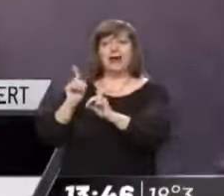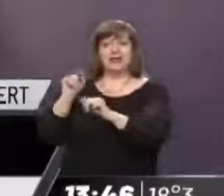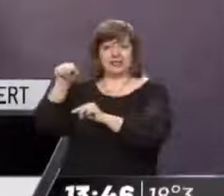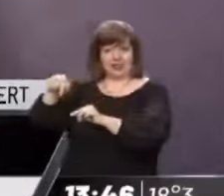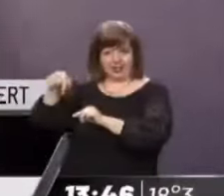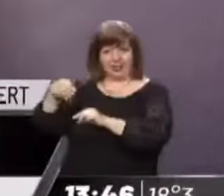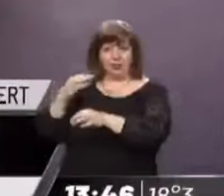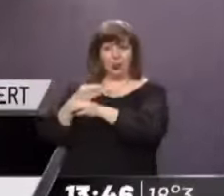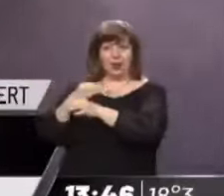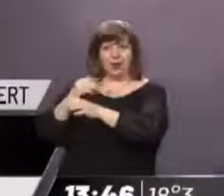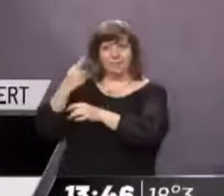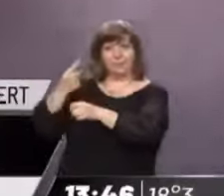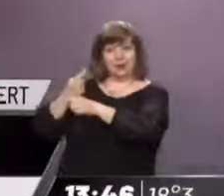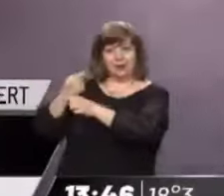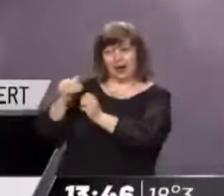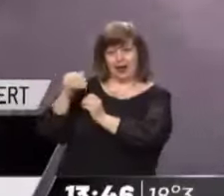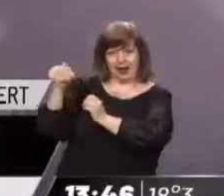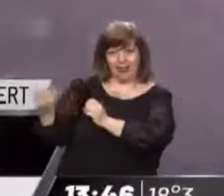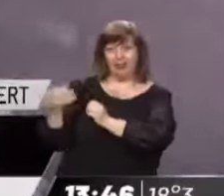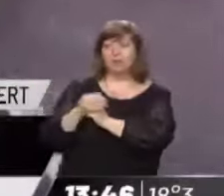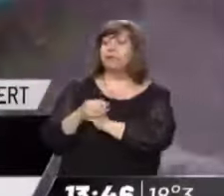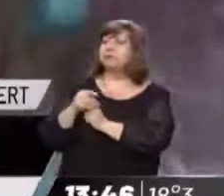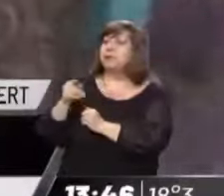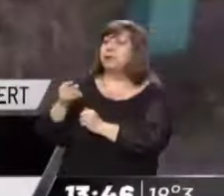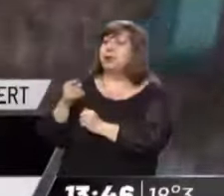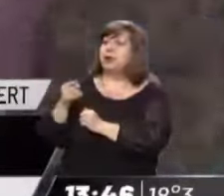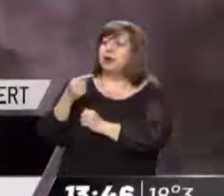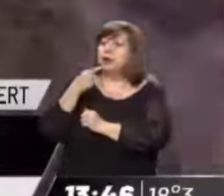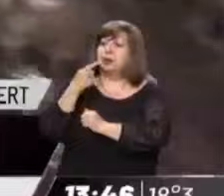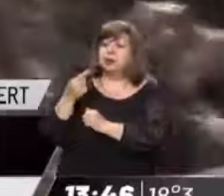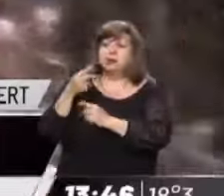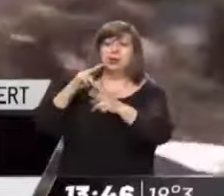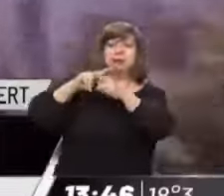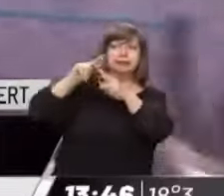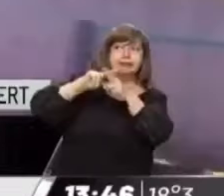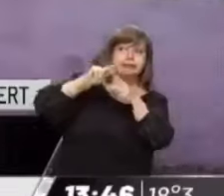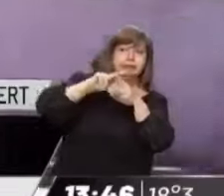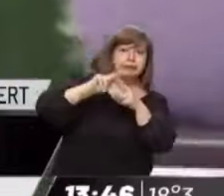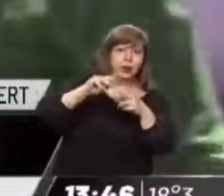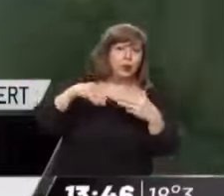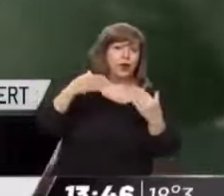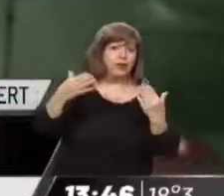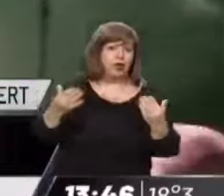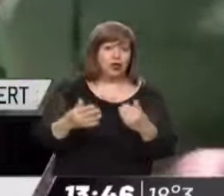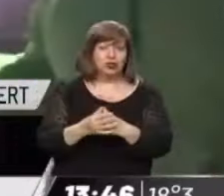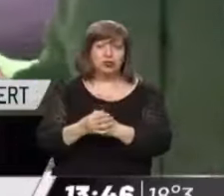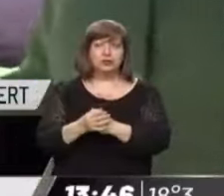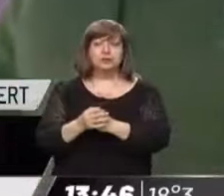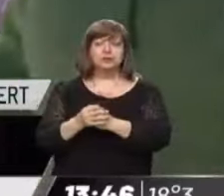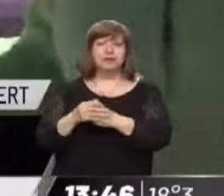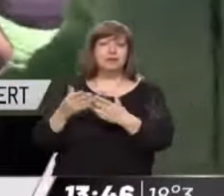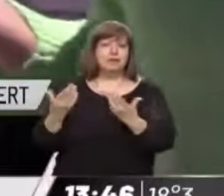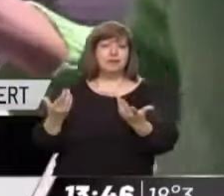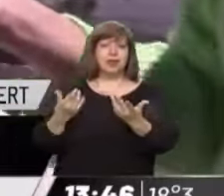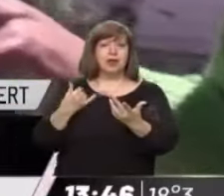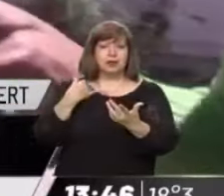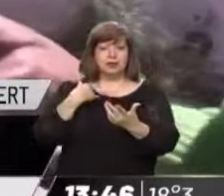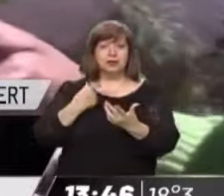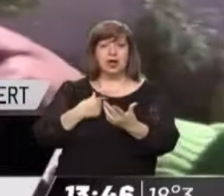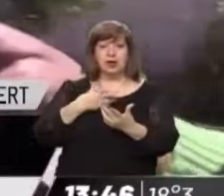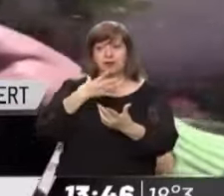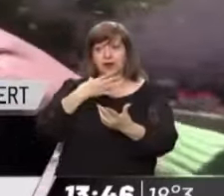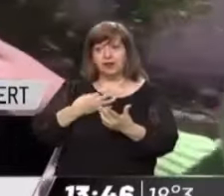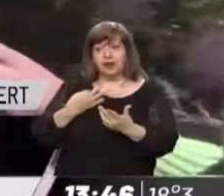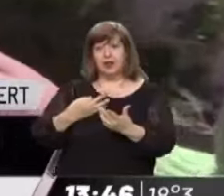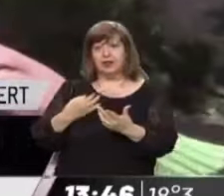caídos ustedes lo necesitan Con urgencia sobre todo porque para que los chicos vuelvan a clases Exacto Exacto nos hemos sentido muy